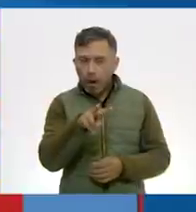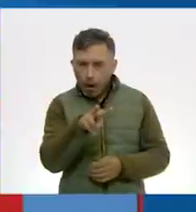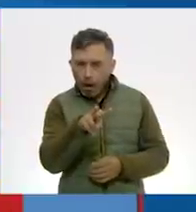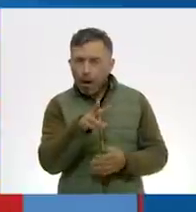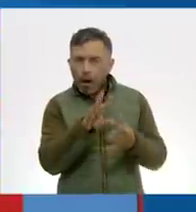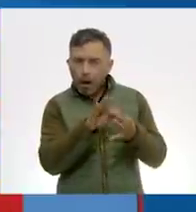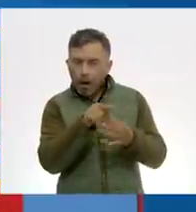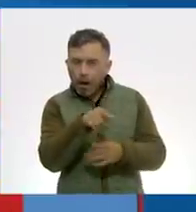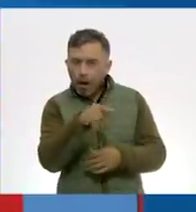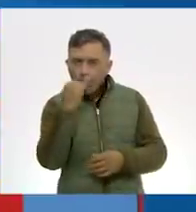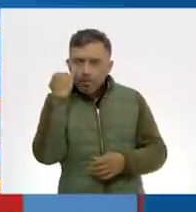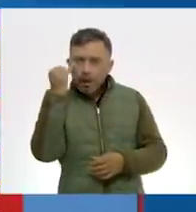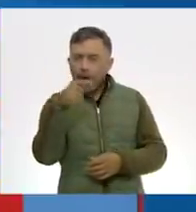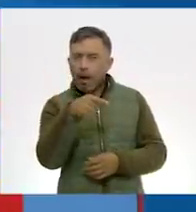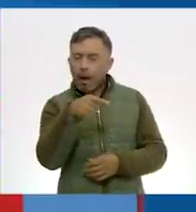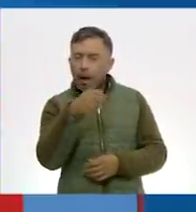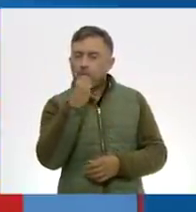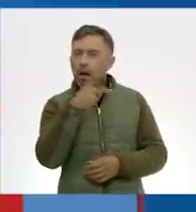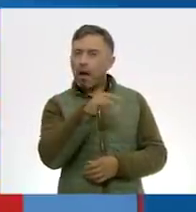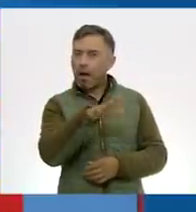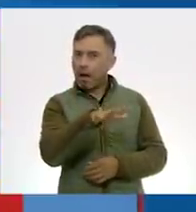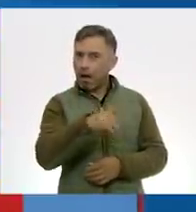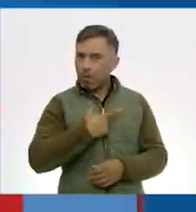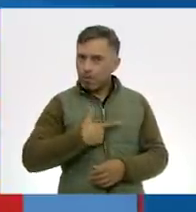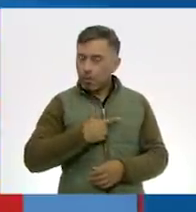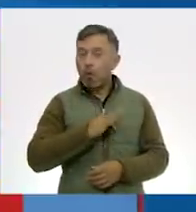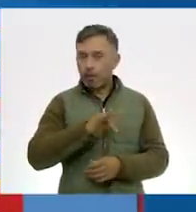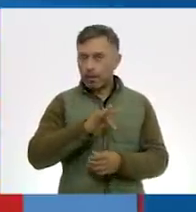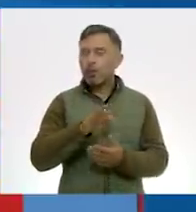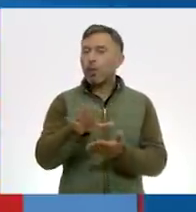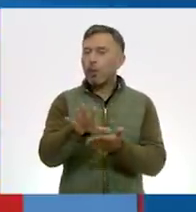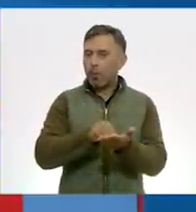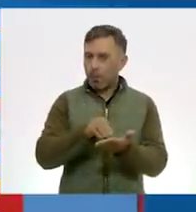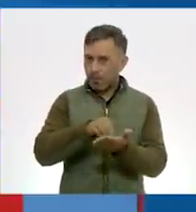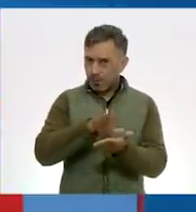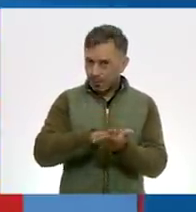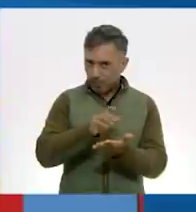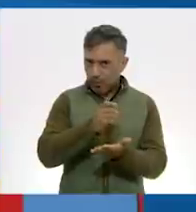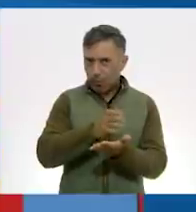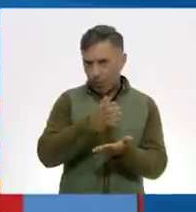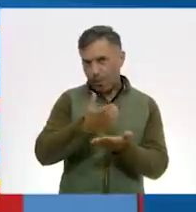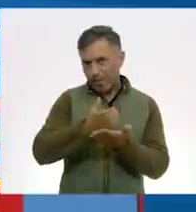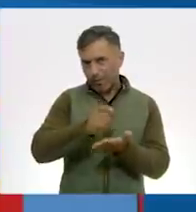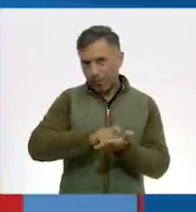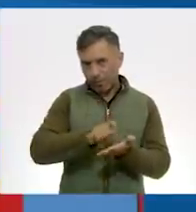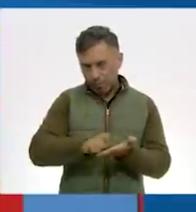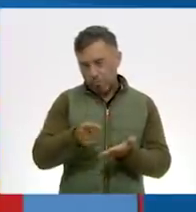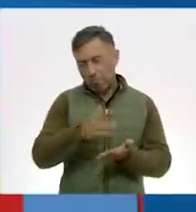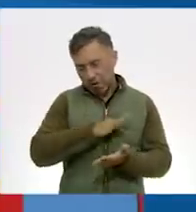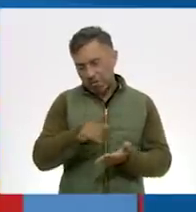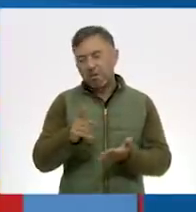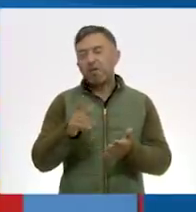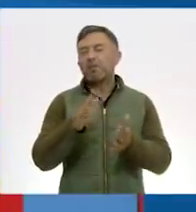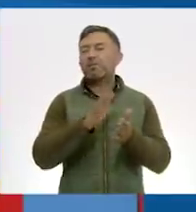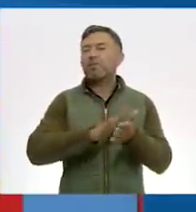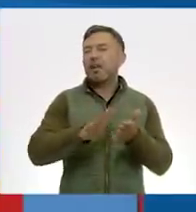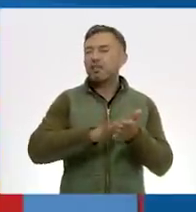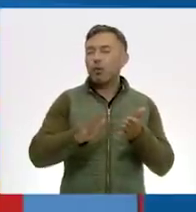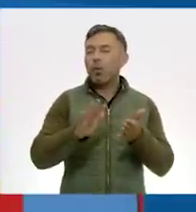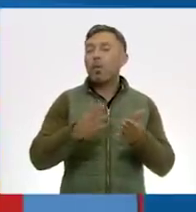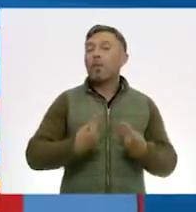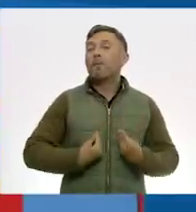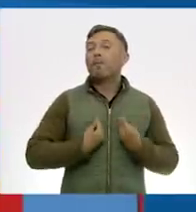atención, pues ustedes escríbanla en su cuaderno y estén atentos porque seguimos trabajando con el texto biográfico y